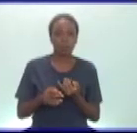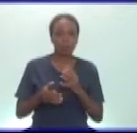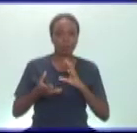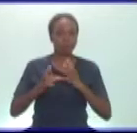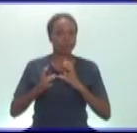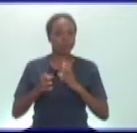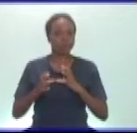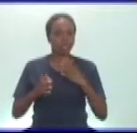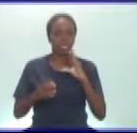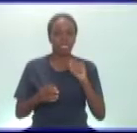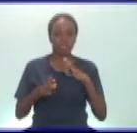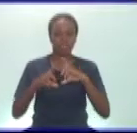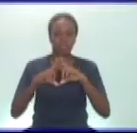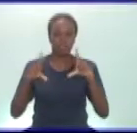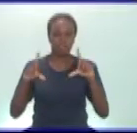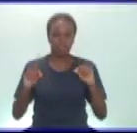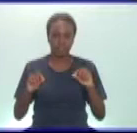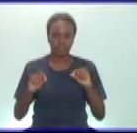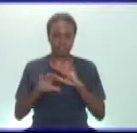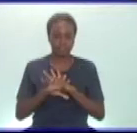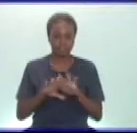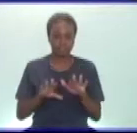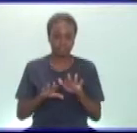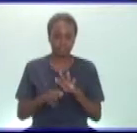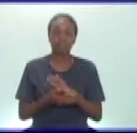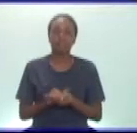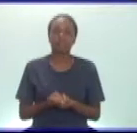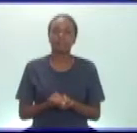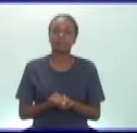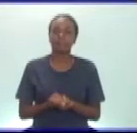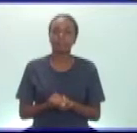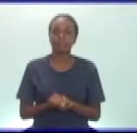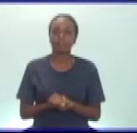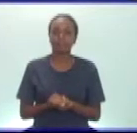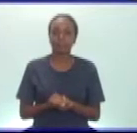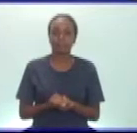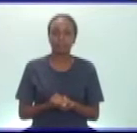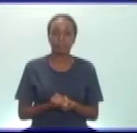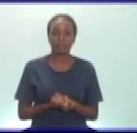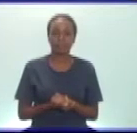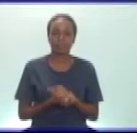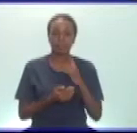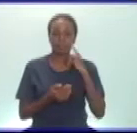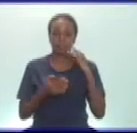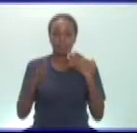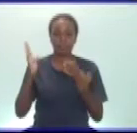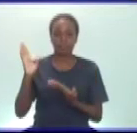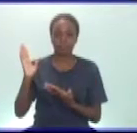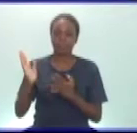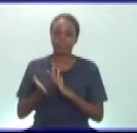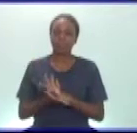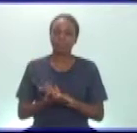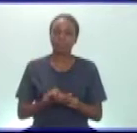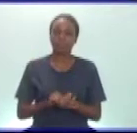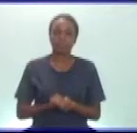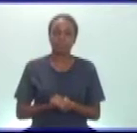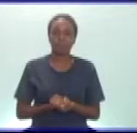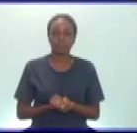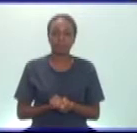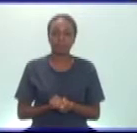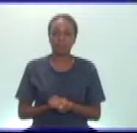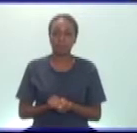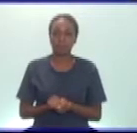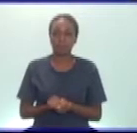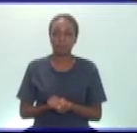que dice el texto, ¿ya? Por tanto, dice el primer ítem: la guerra entre griegos y troyanos